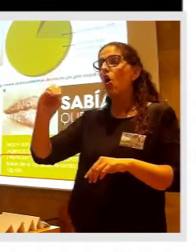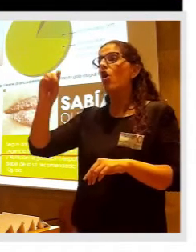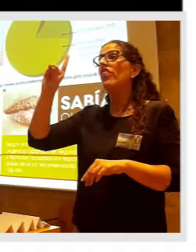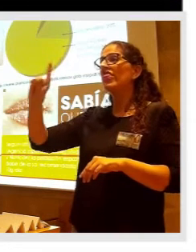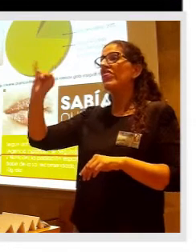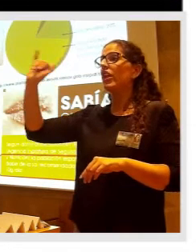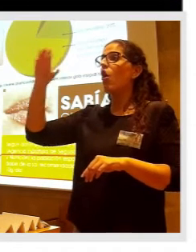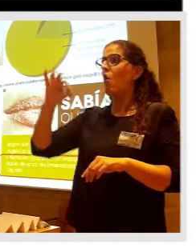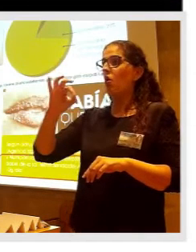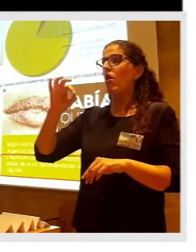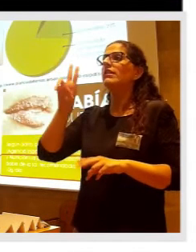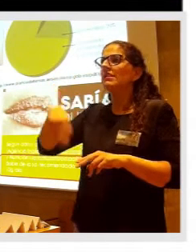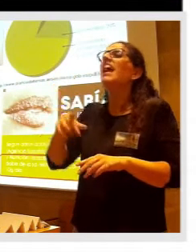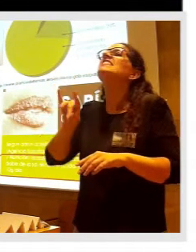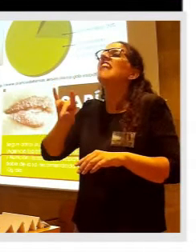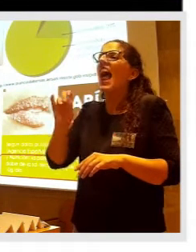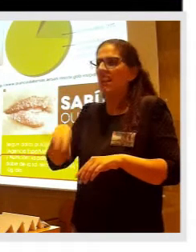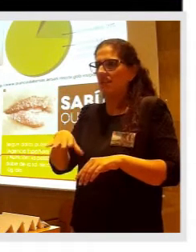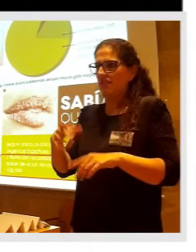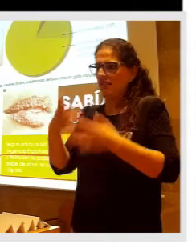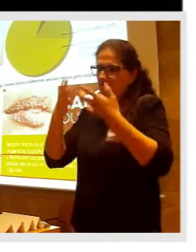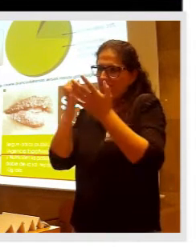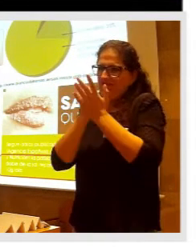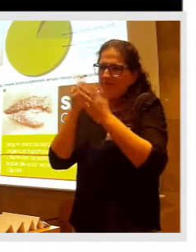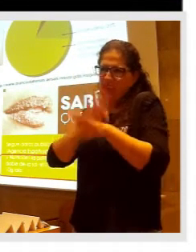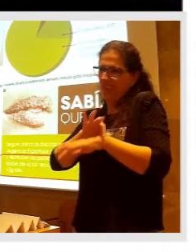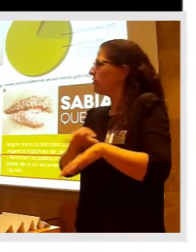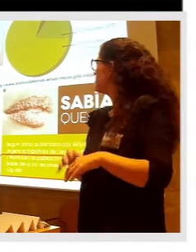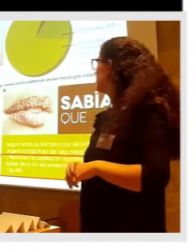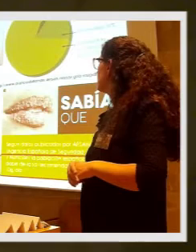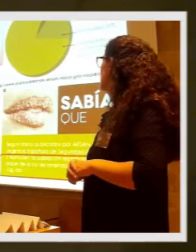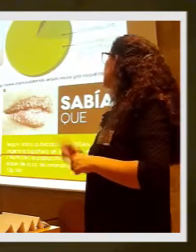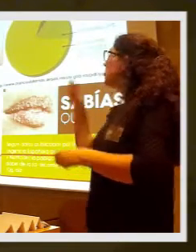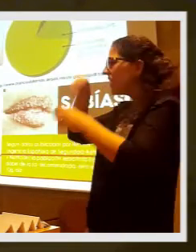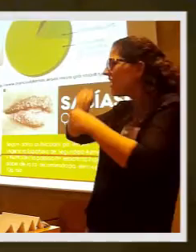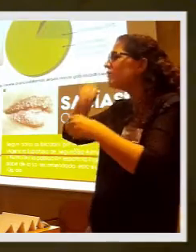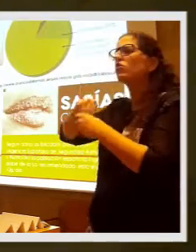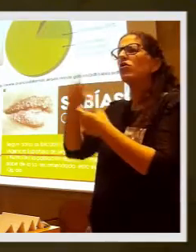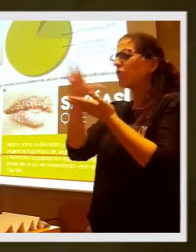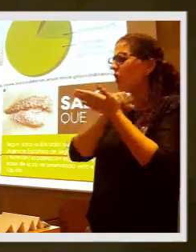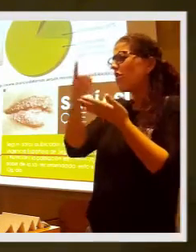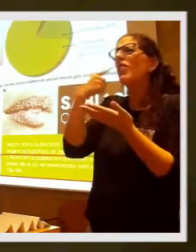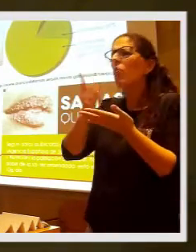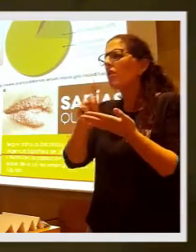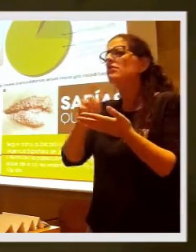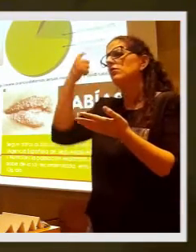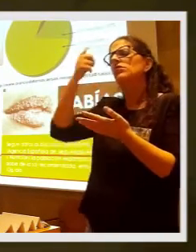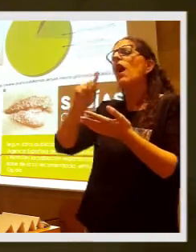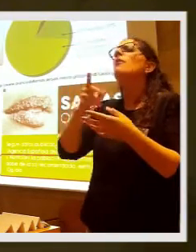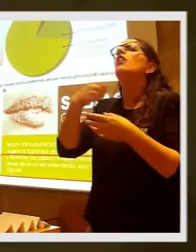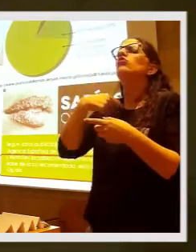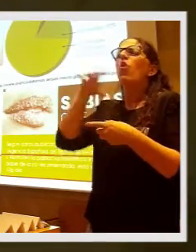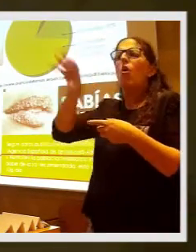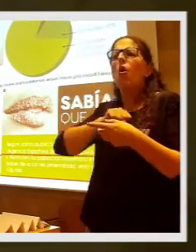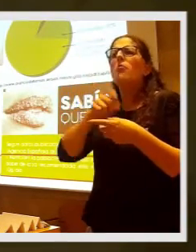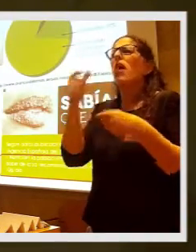conservas, salsas, concentrados de carne, etcétera, etcétera, embutidos, todo lleva una cantidad de sal muy elevada. Fijaros,